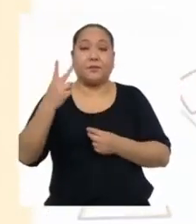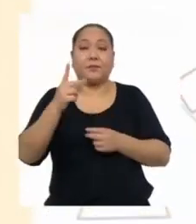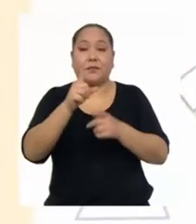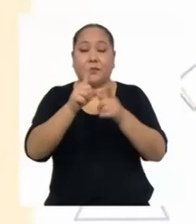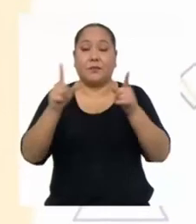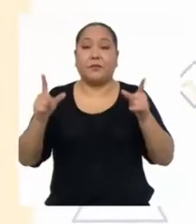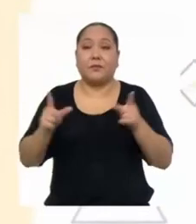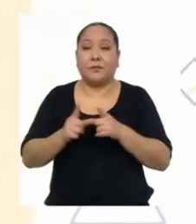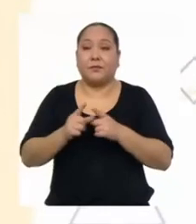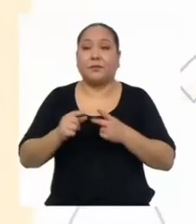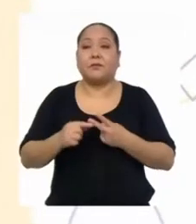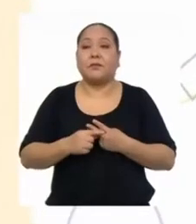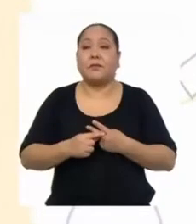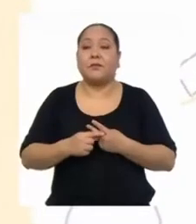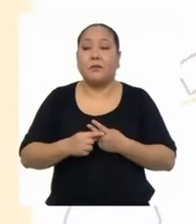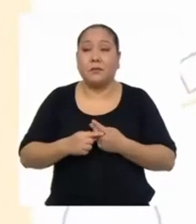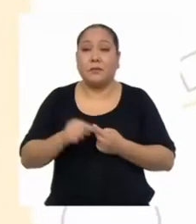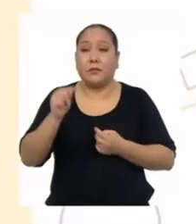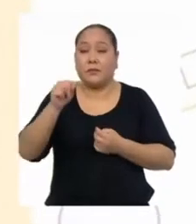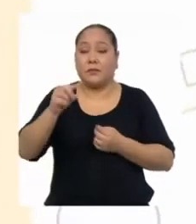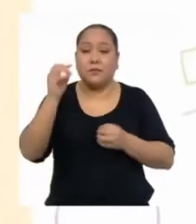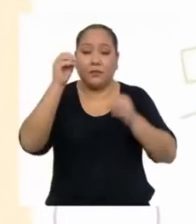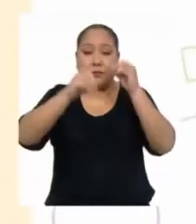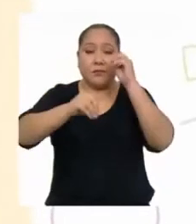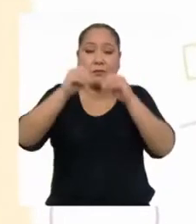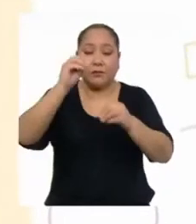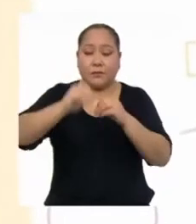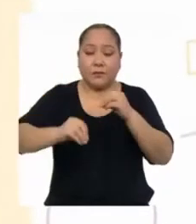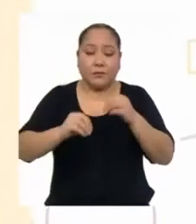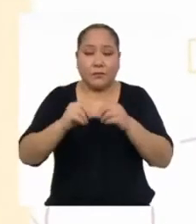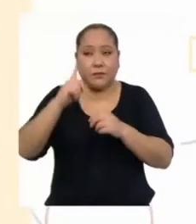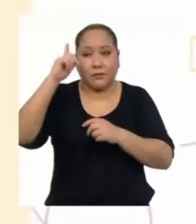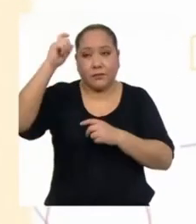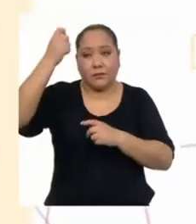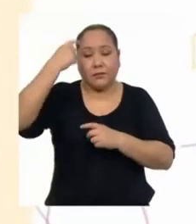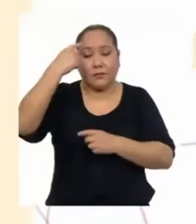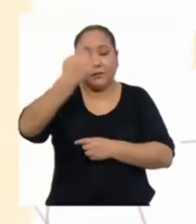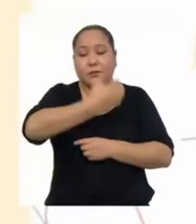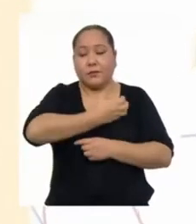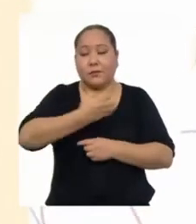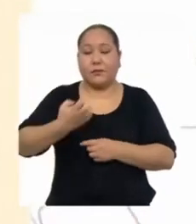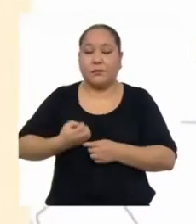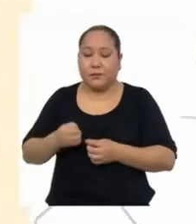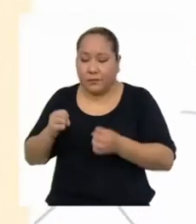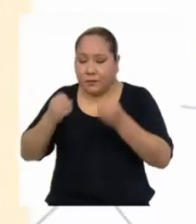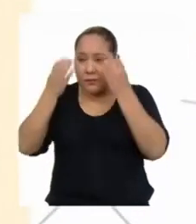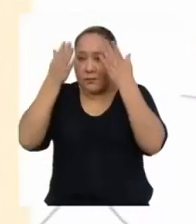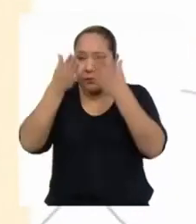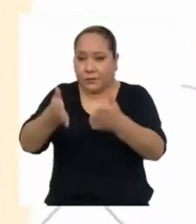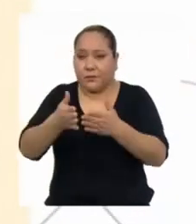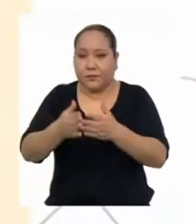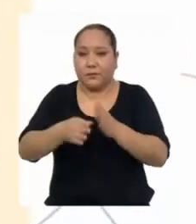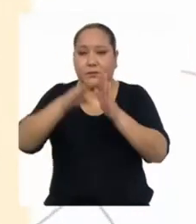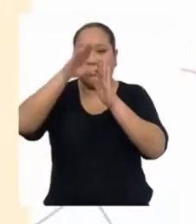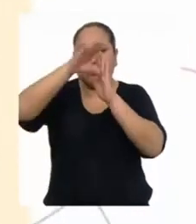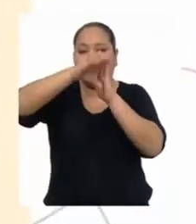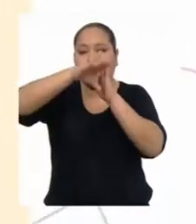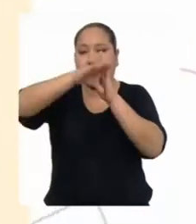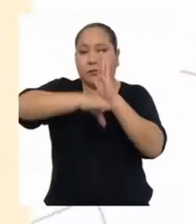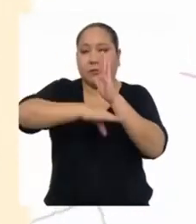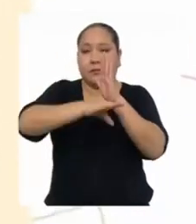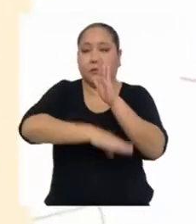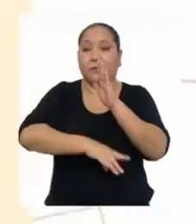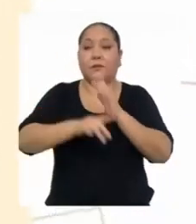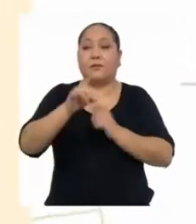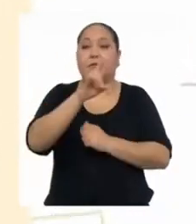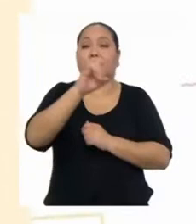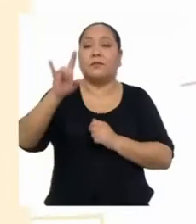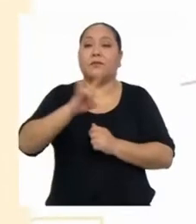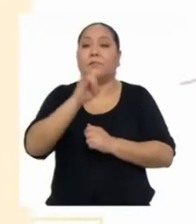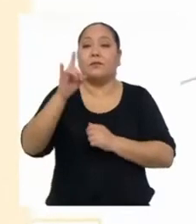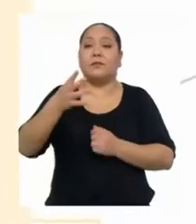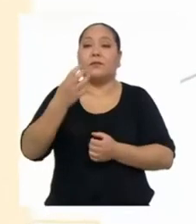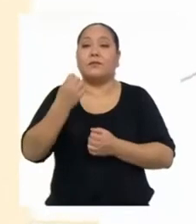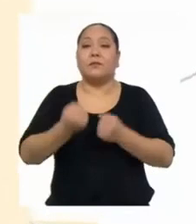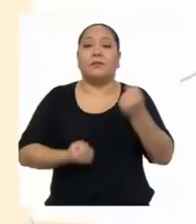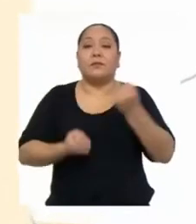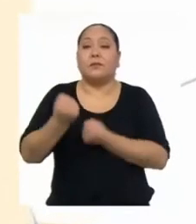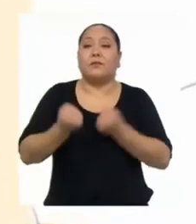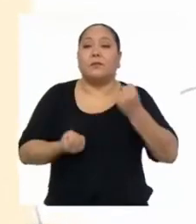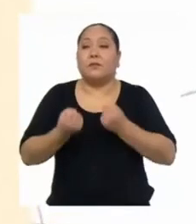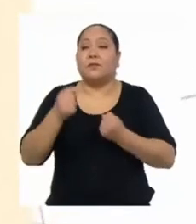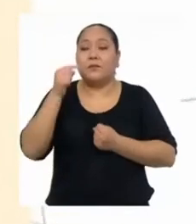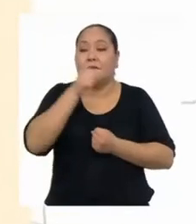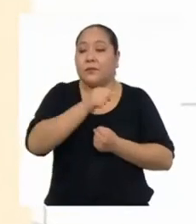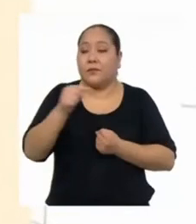se debe implementar políticas públicas destinadas a la disminución del uso de vehículos,